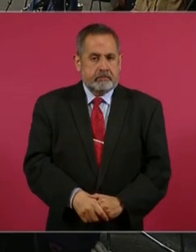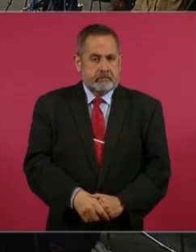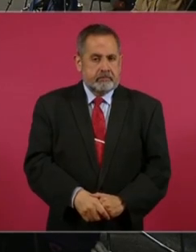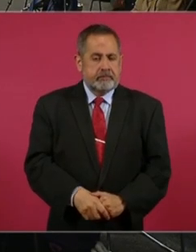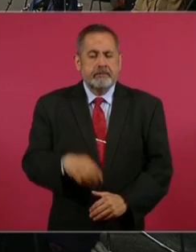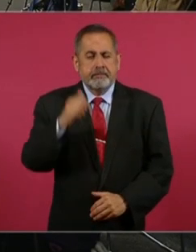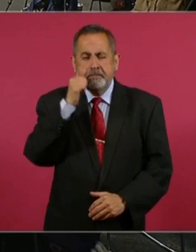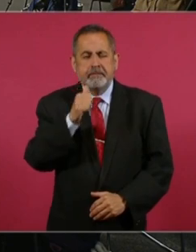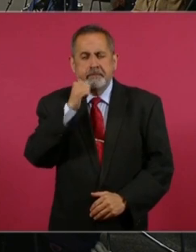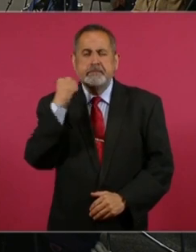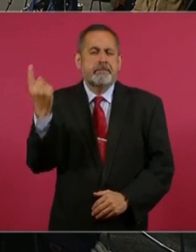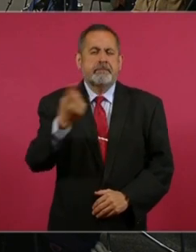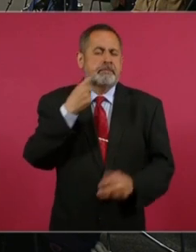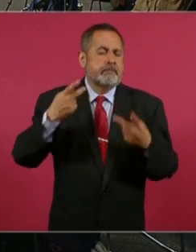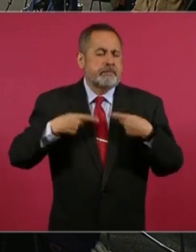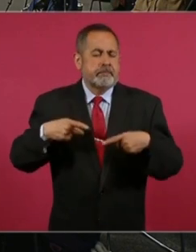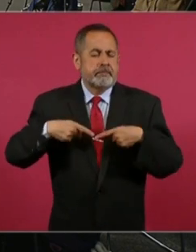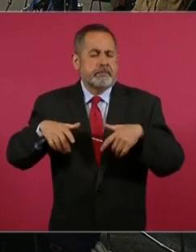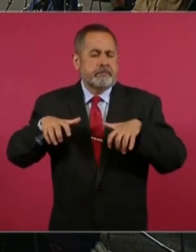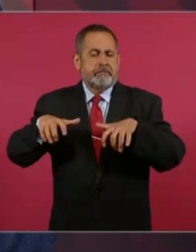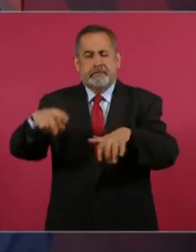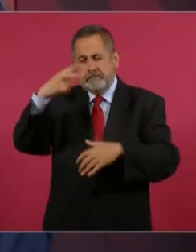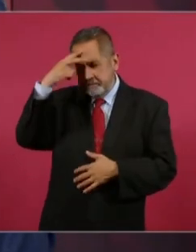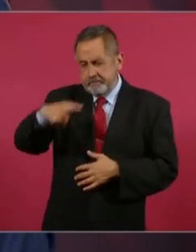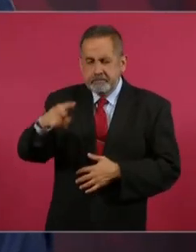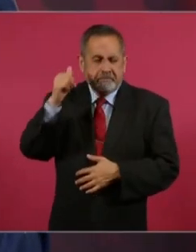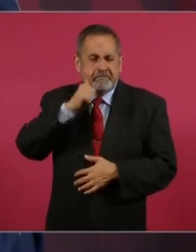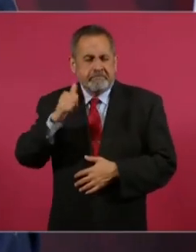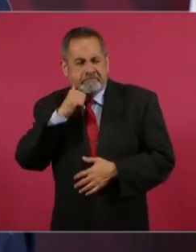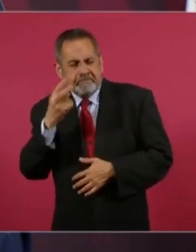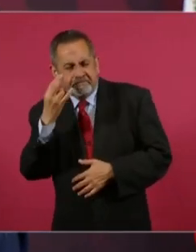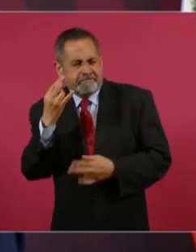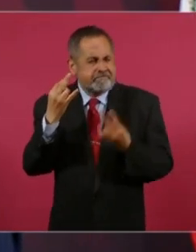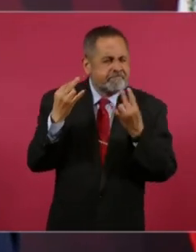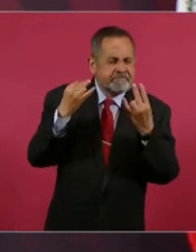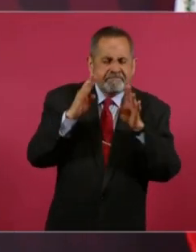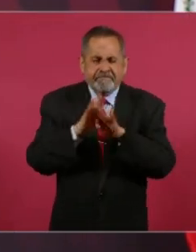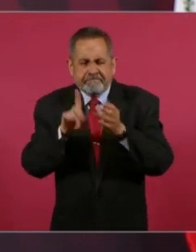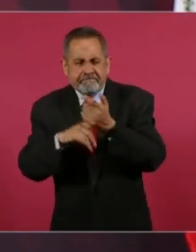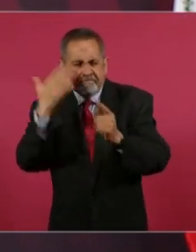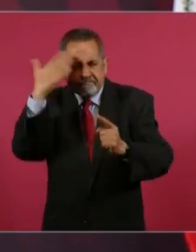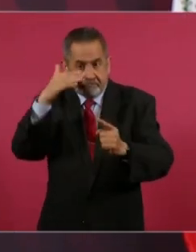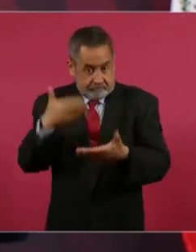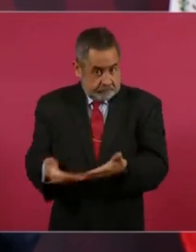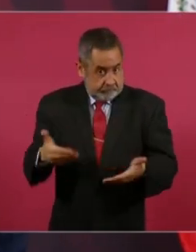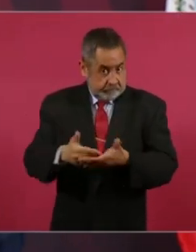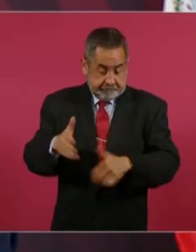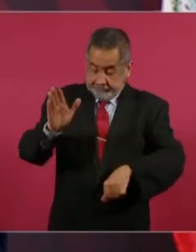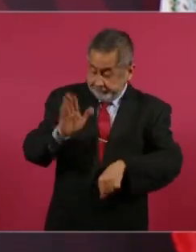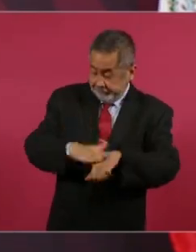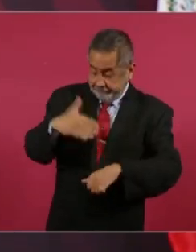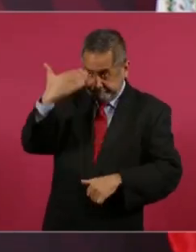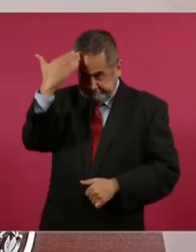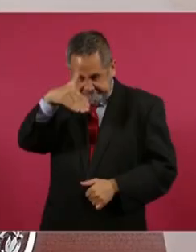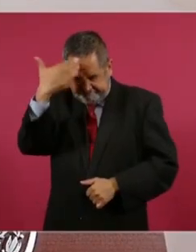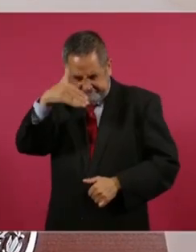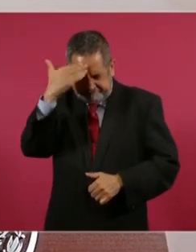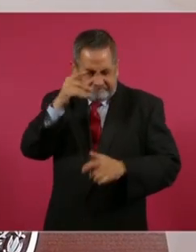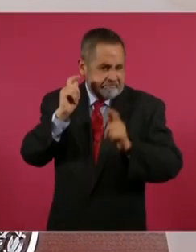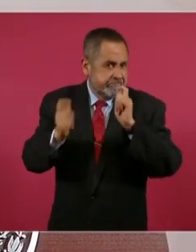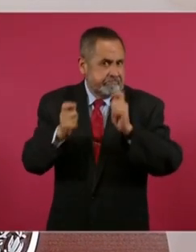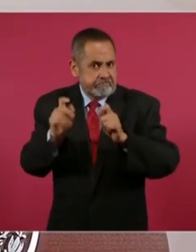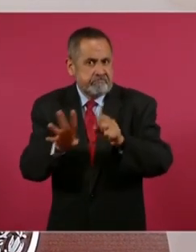Siempre el pueblo de México, ¿no? Ha sido un pueblo muy avispado, pero ahora más.